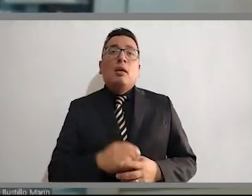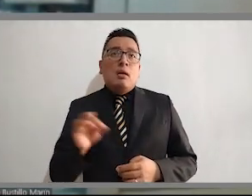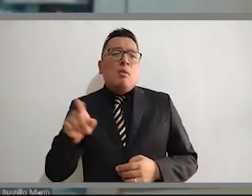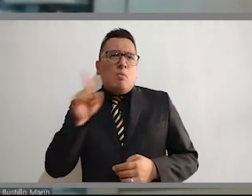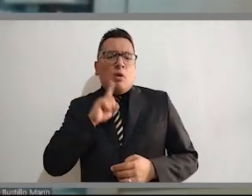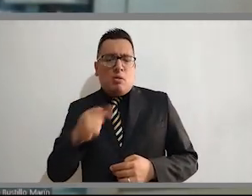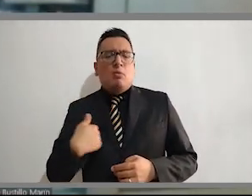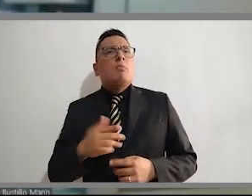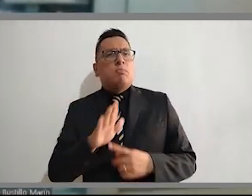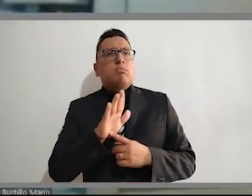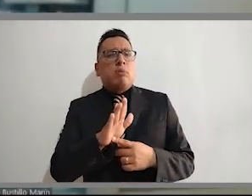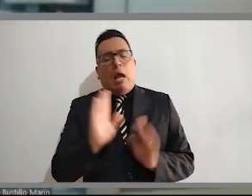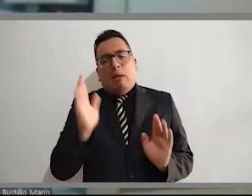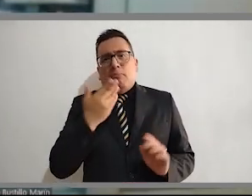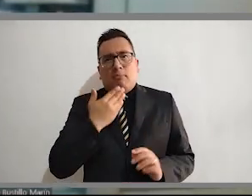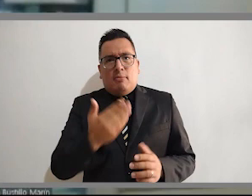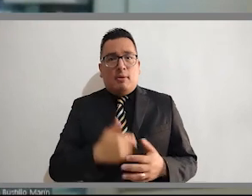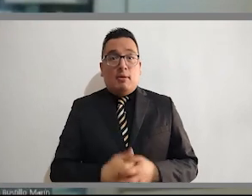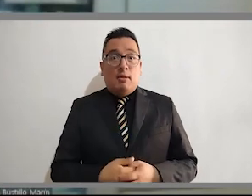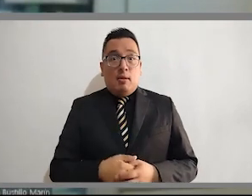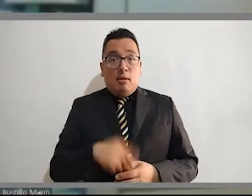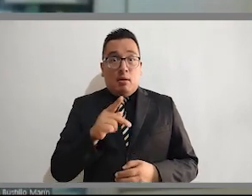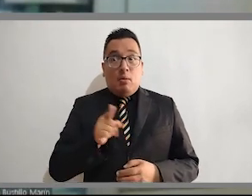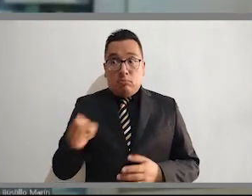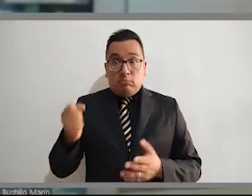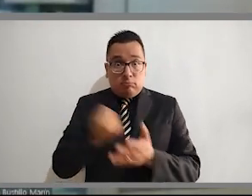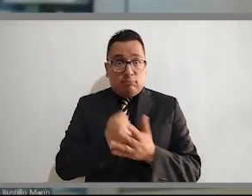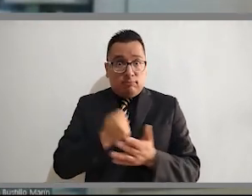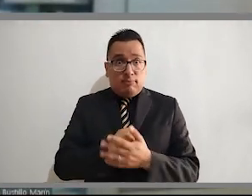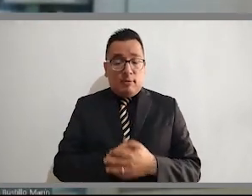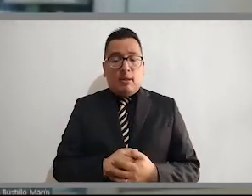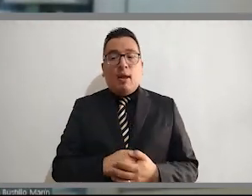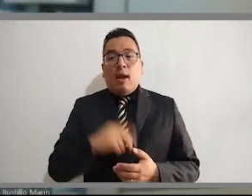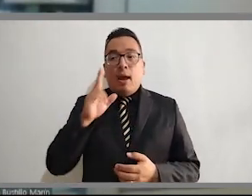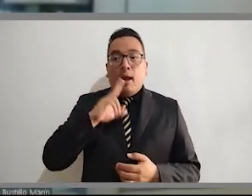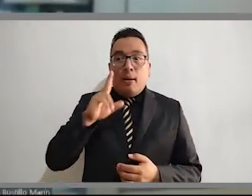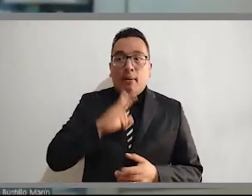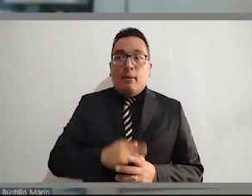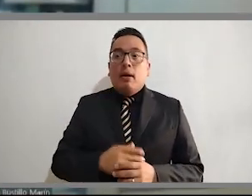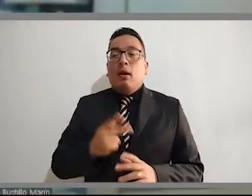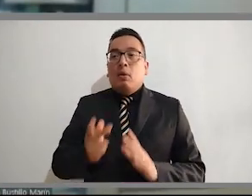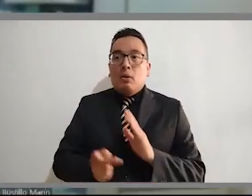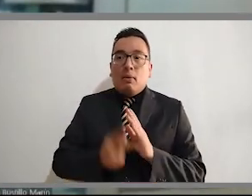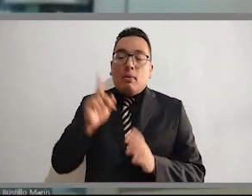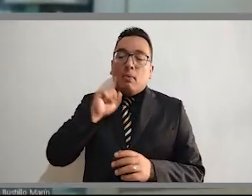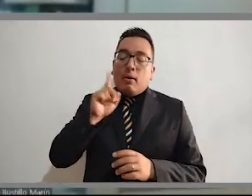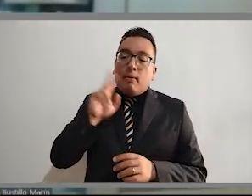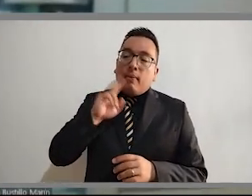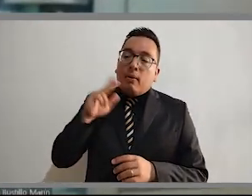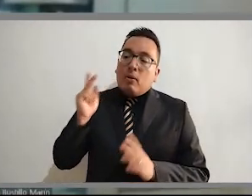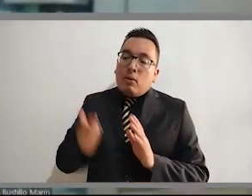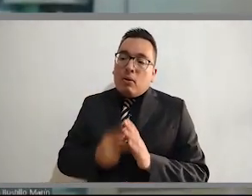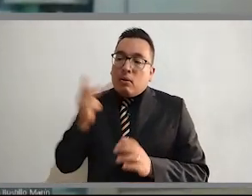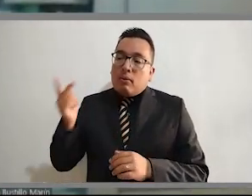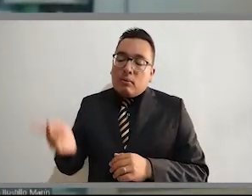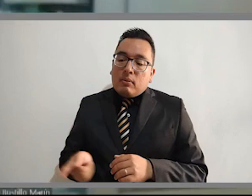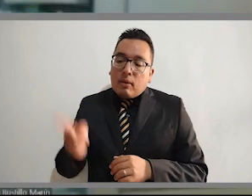mujeres tienen pruebas y las presentan, buenísimo, pero no hacer las diligencias y volverles a pedir a las mujeres,